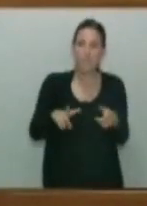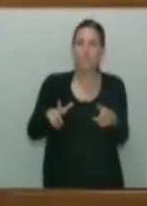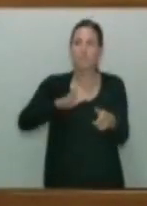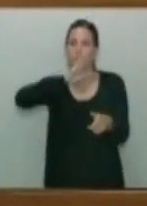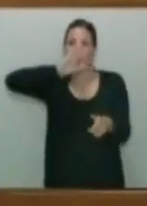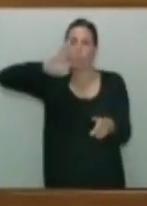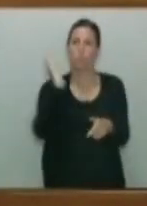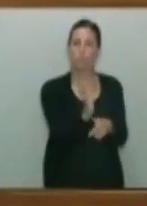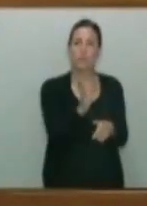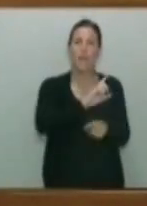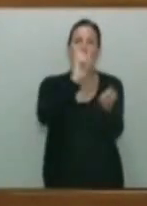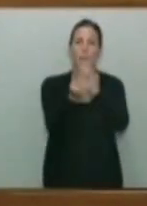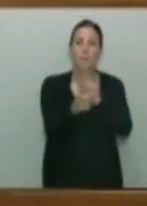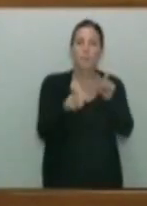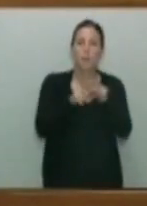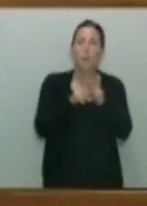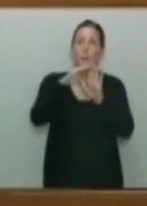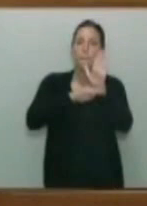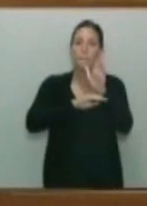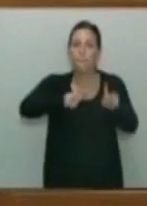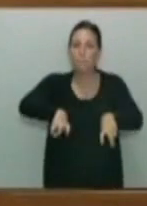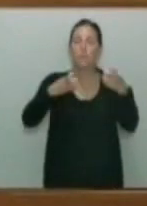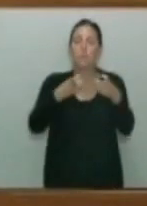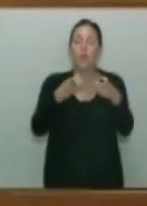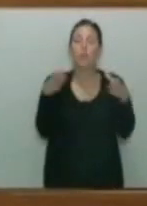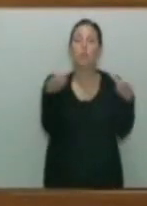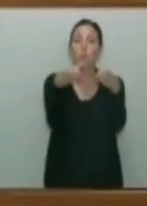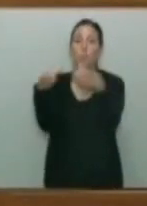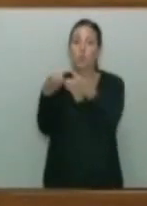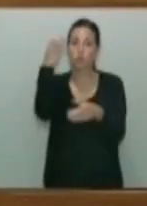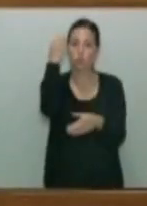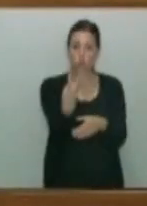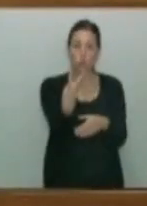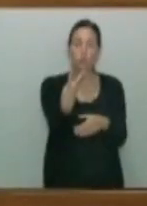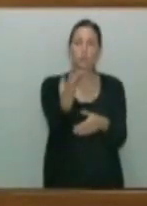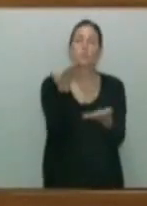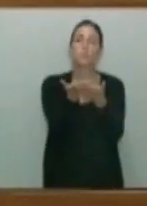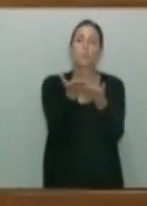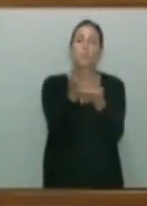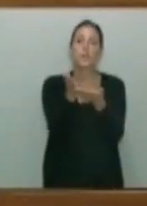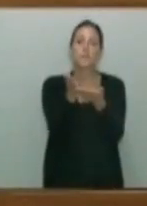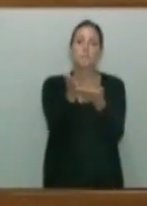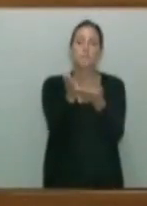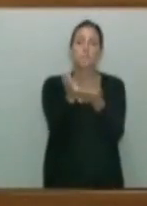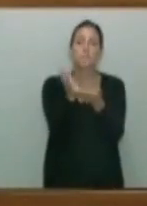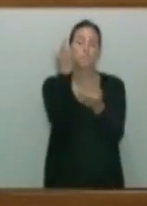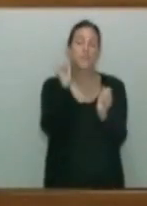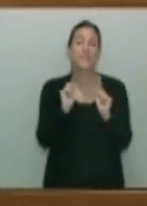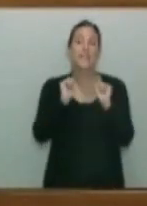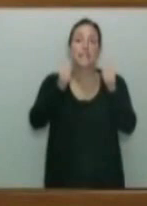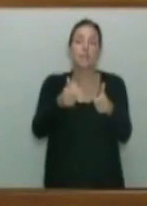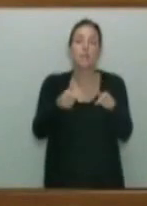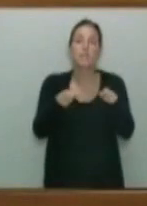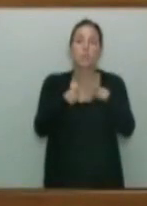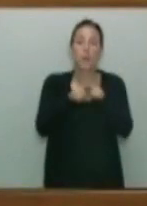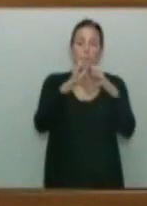reforma electoral. Aquí hay dos grupos que han propuesto iniciativas para reducir el tamaño de